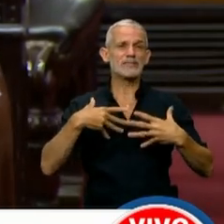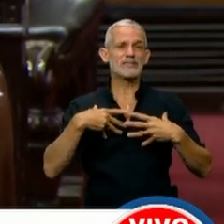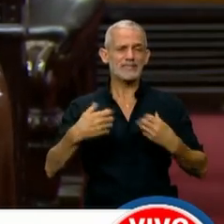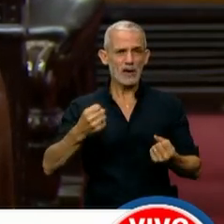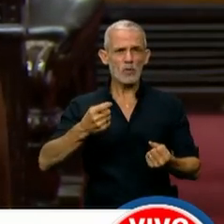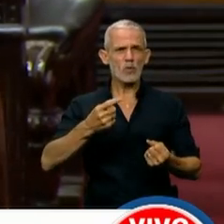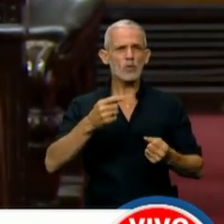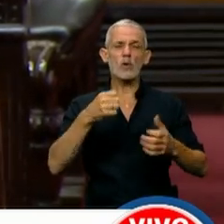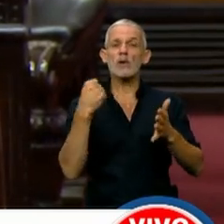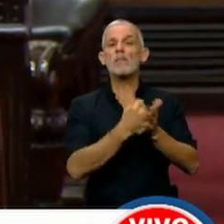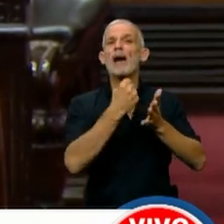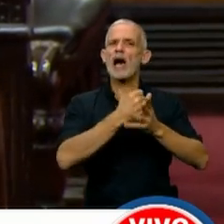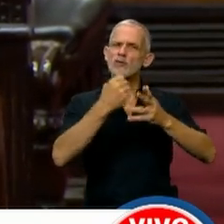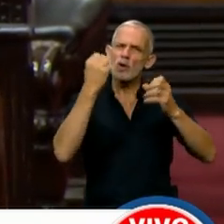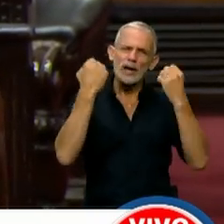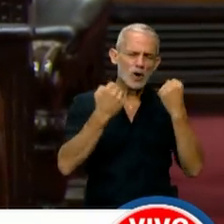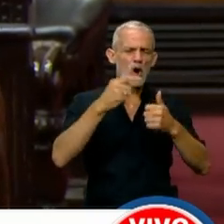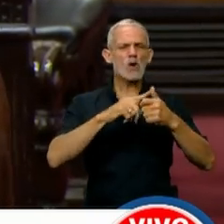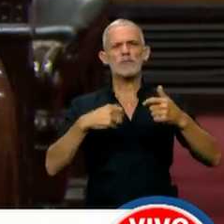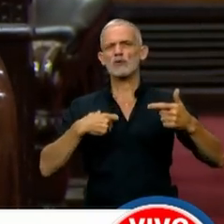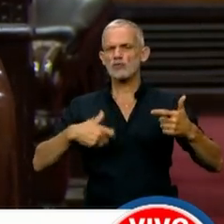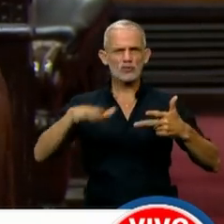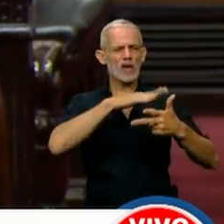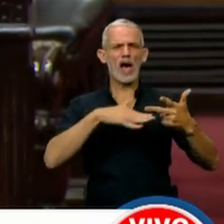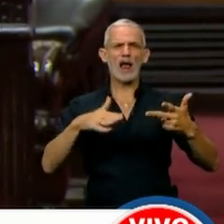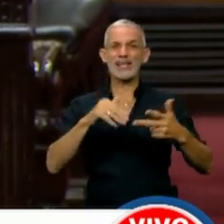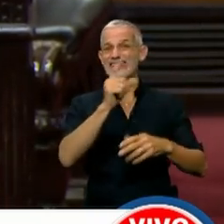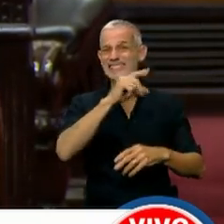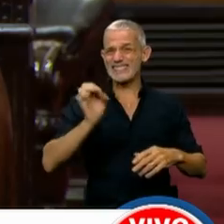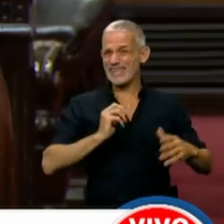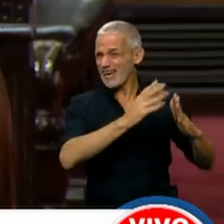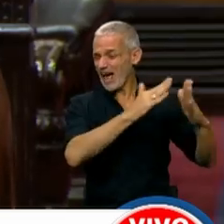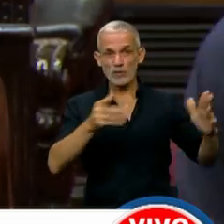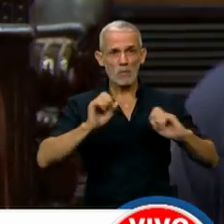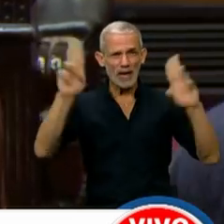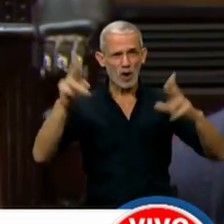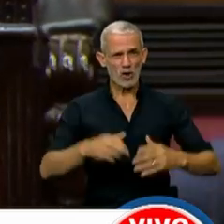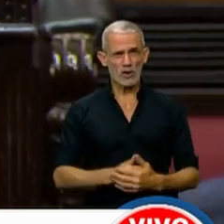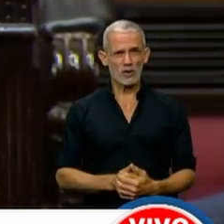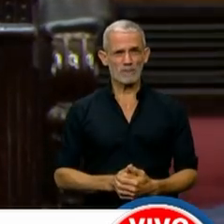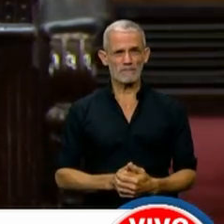en lo económico social en todos los aspectos de la vida de los últimos 100 años de la humanidad